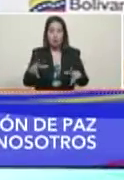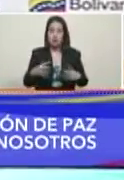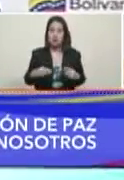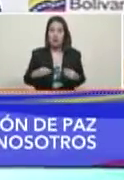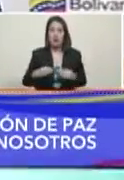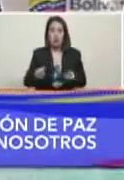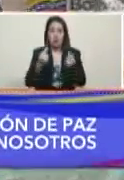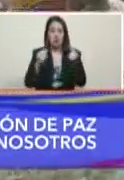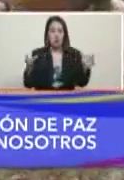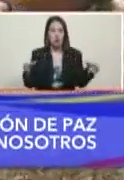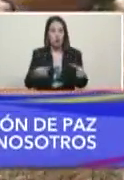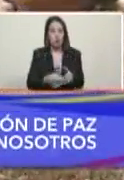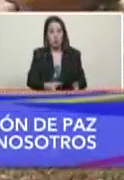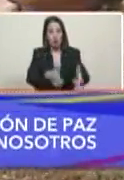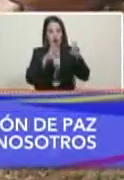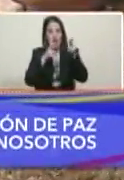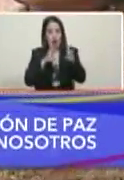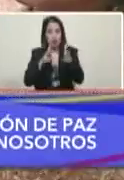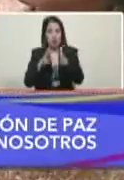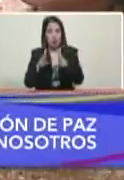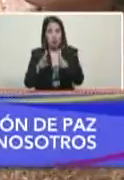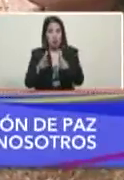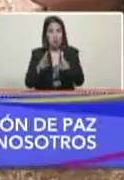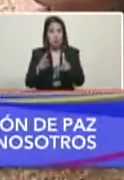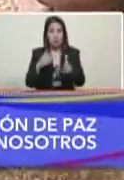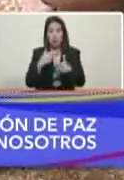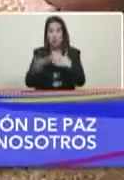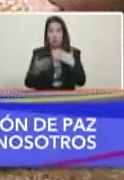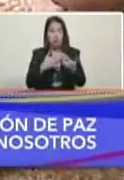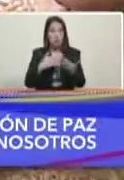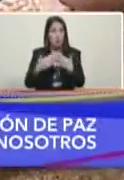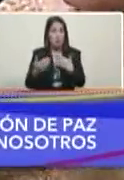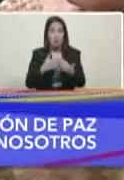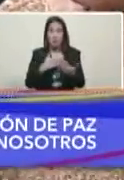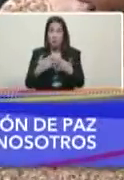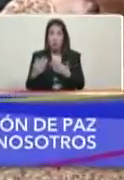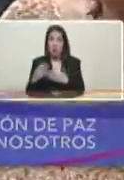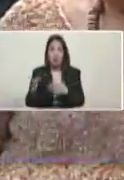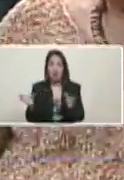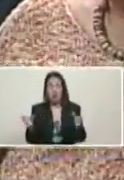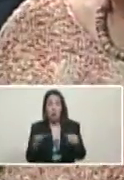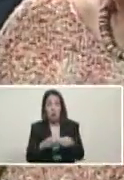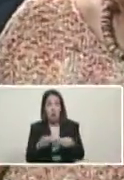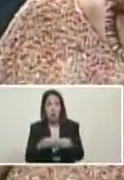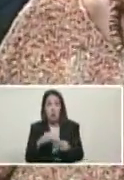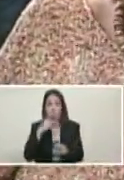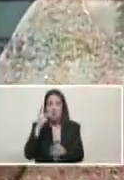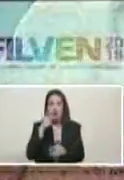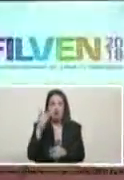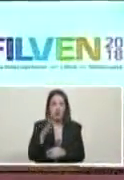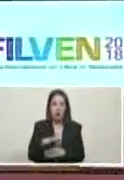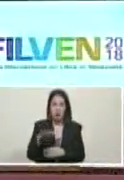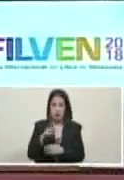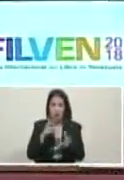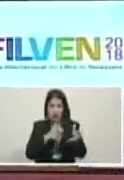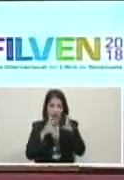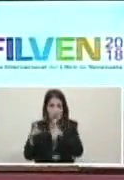armado, del signo que sea, que venga a ejercer funciones armadas.